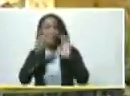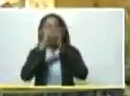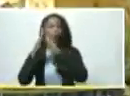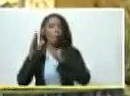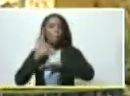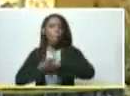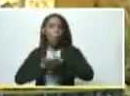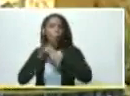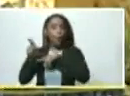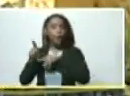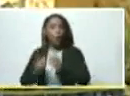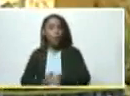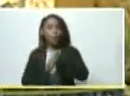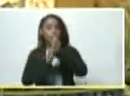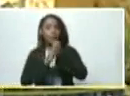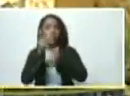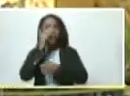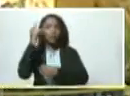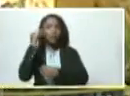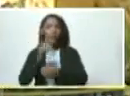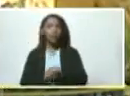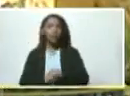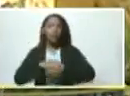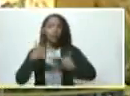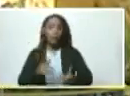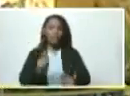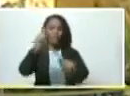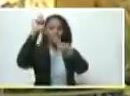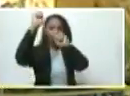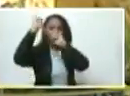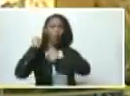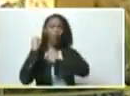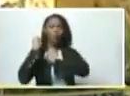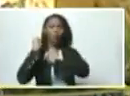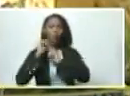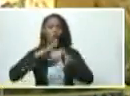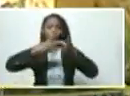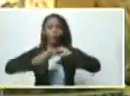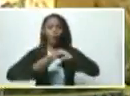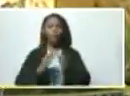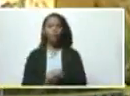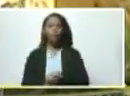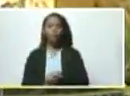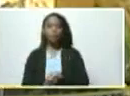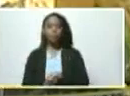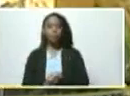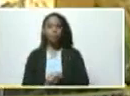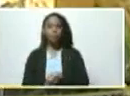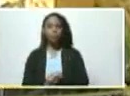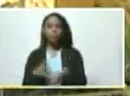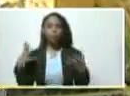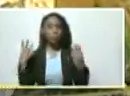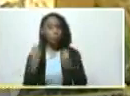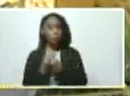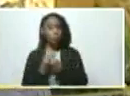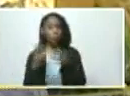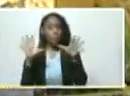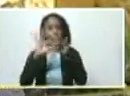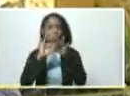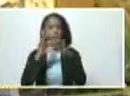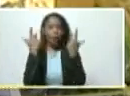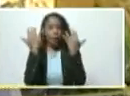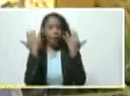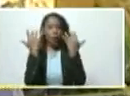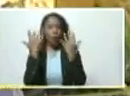estos compañeros y compañeras, bueno, que han asumido los comités locales de abastecimiento y producción junto y de la mano con el resto de